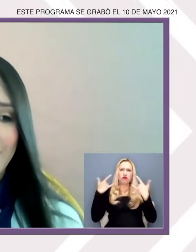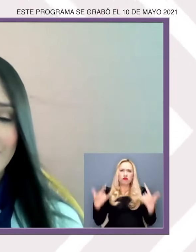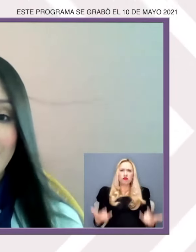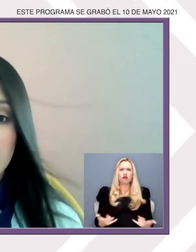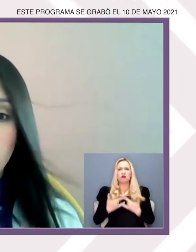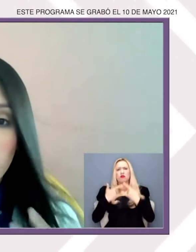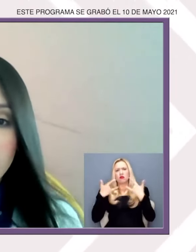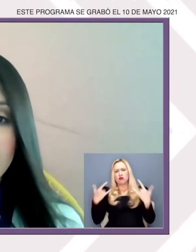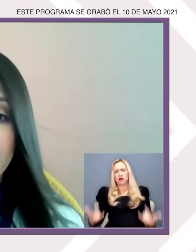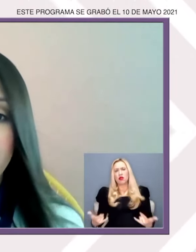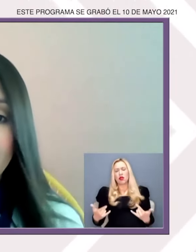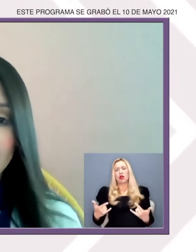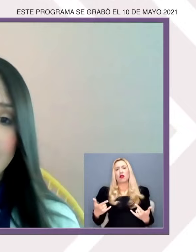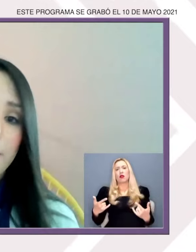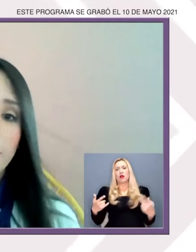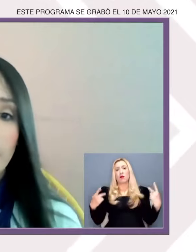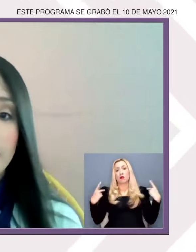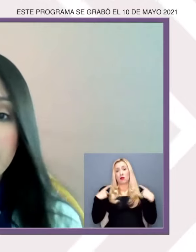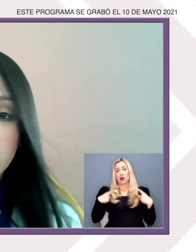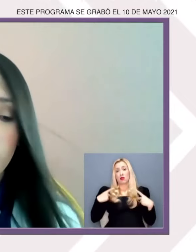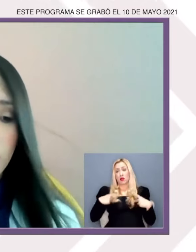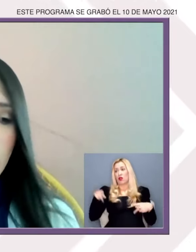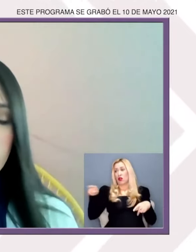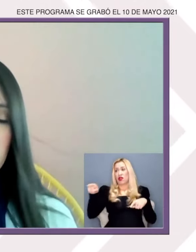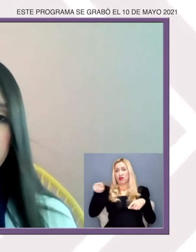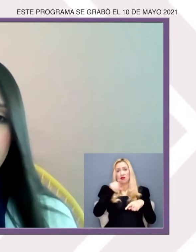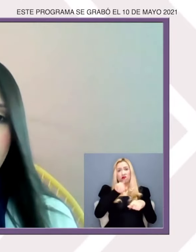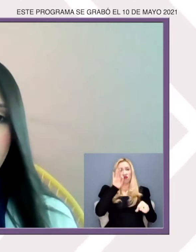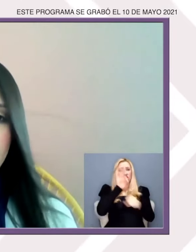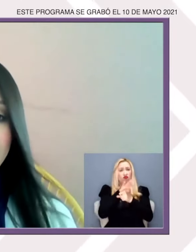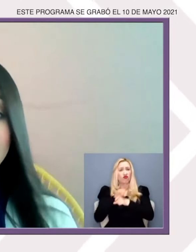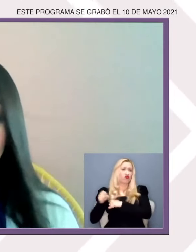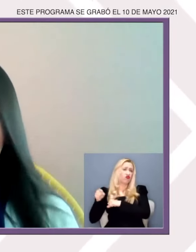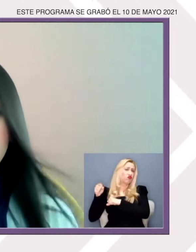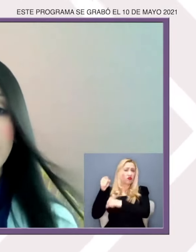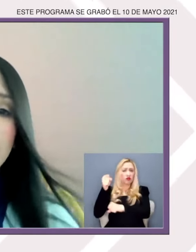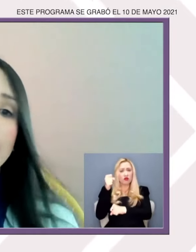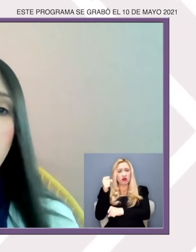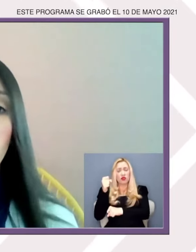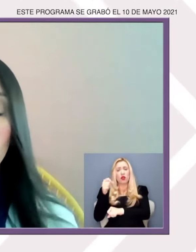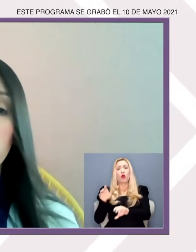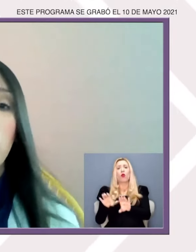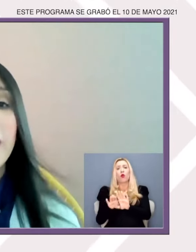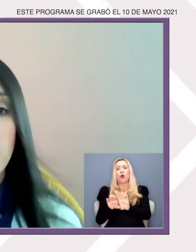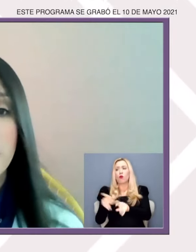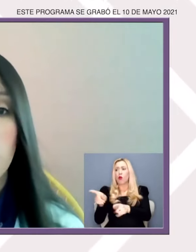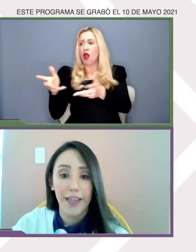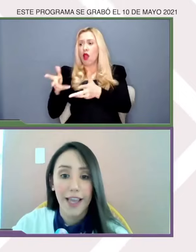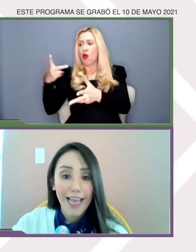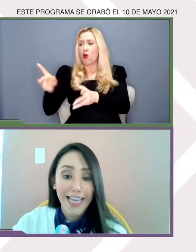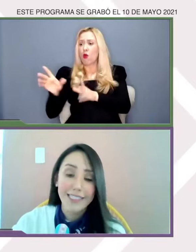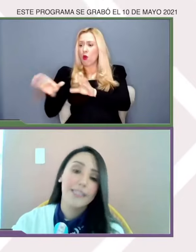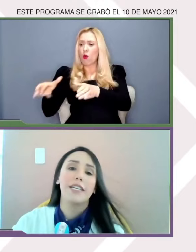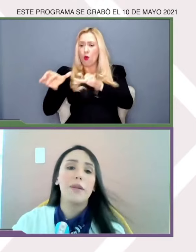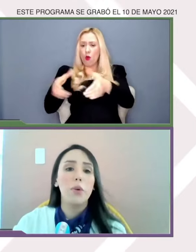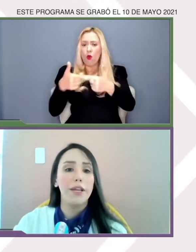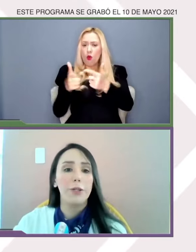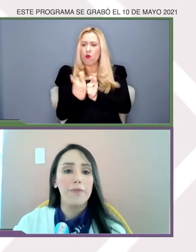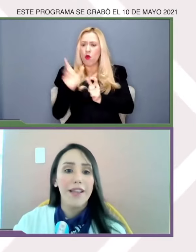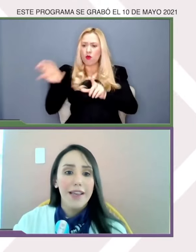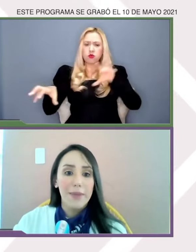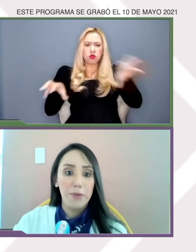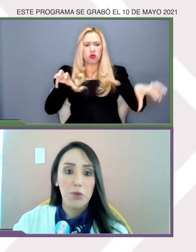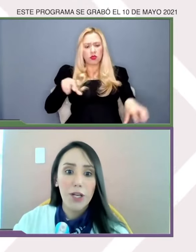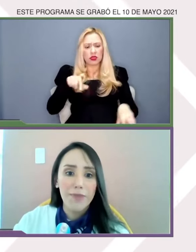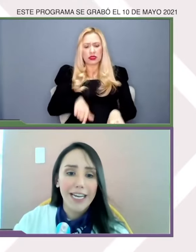narran desde las voces de diversas y diversos activismos sobre las acciones que realizaron con sus poblaciones durante este terrible